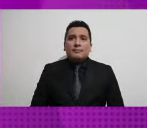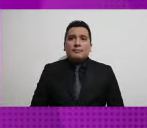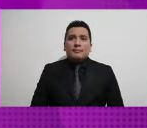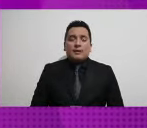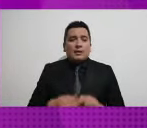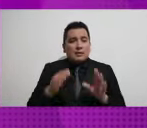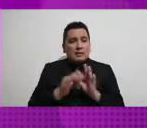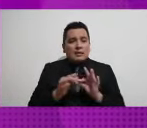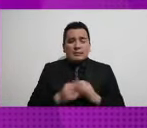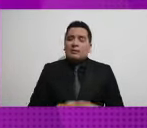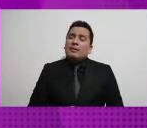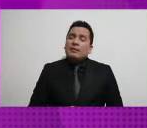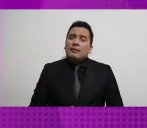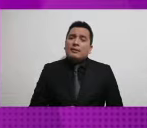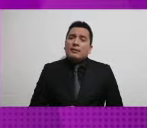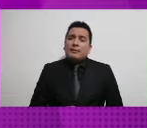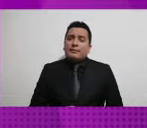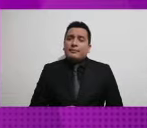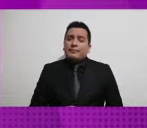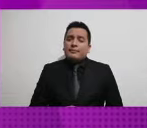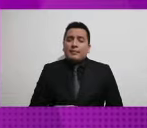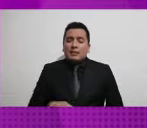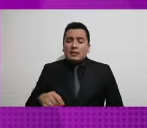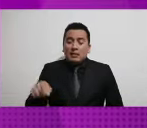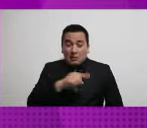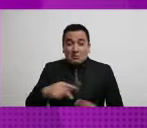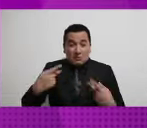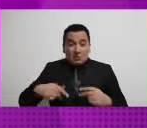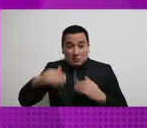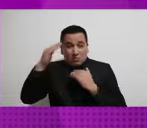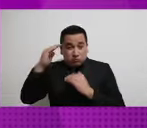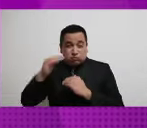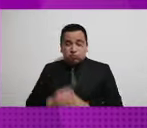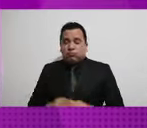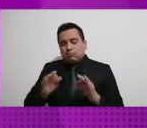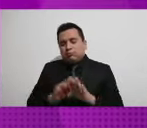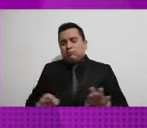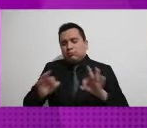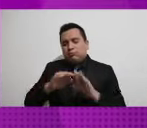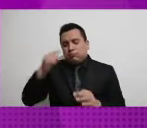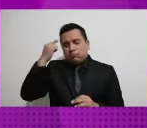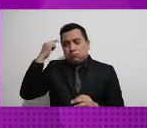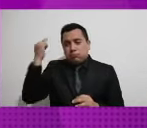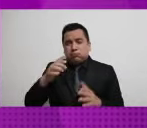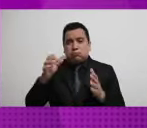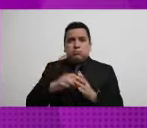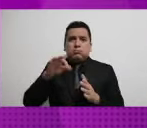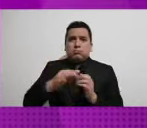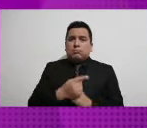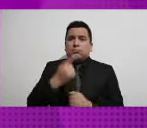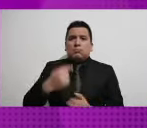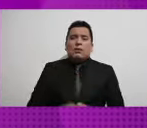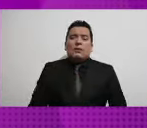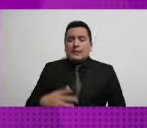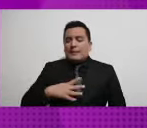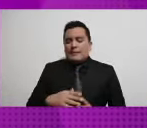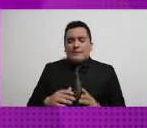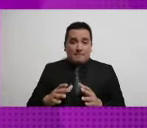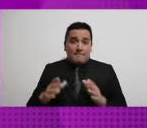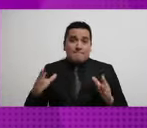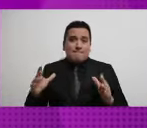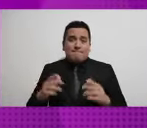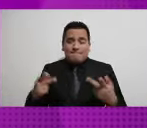manifestarles que son un factor esencial para el ejercicio democrático, ya que pues contamos con una gran